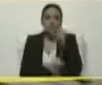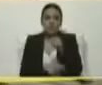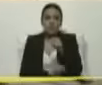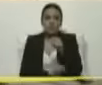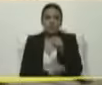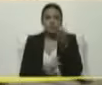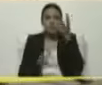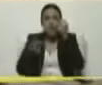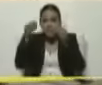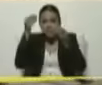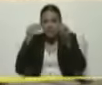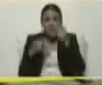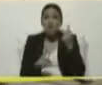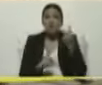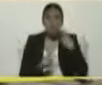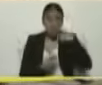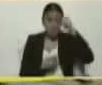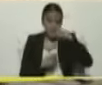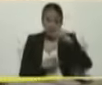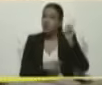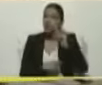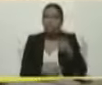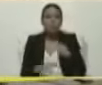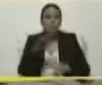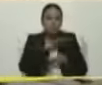Y no quedarse ahí, sino ir a la acción.